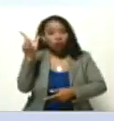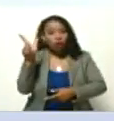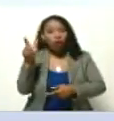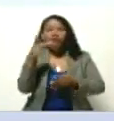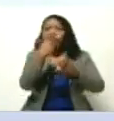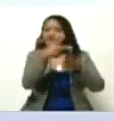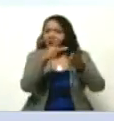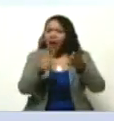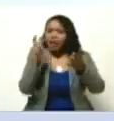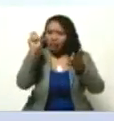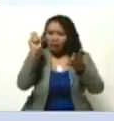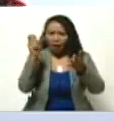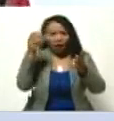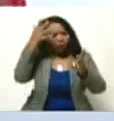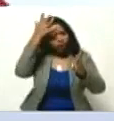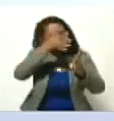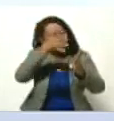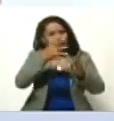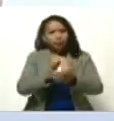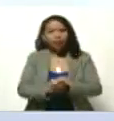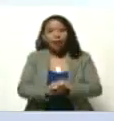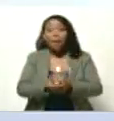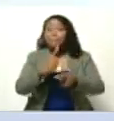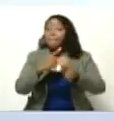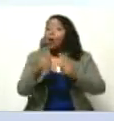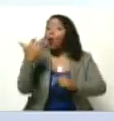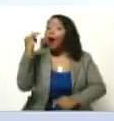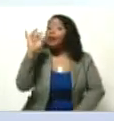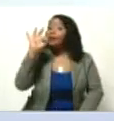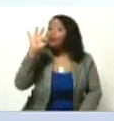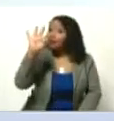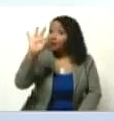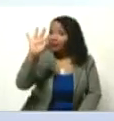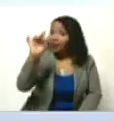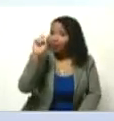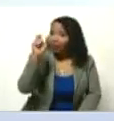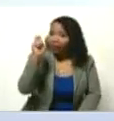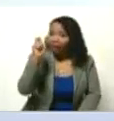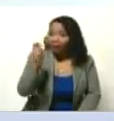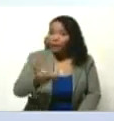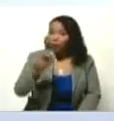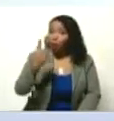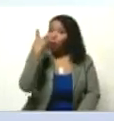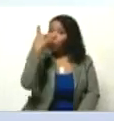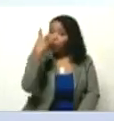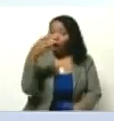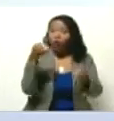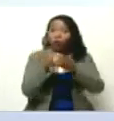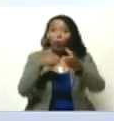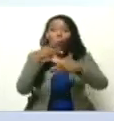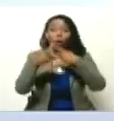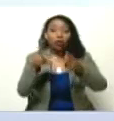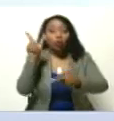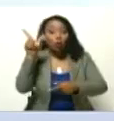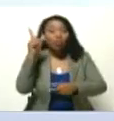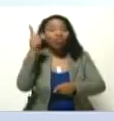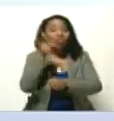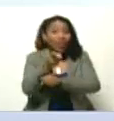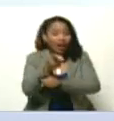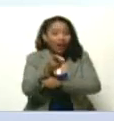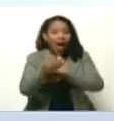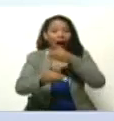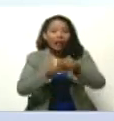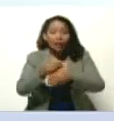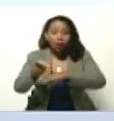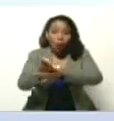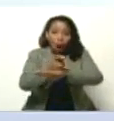varias, pero quedan condensadas en tres tareas. Una, que el partido sea el partido de